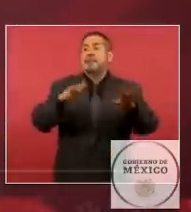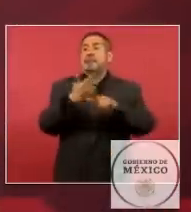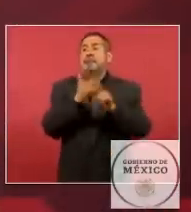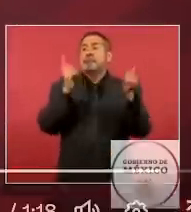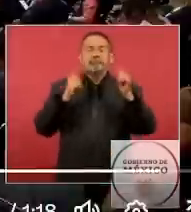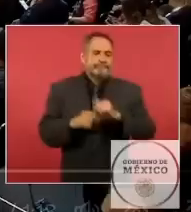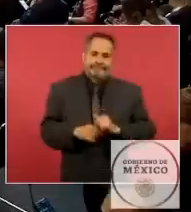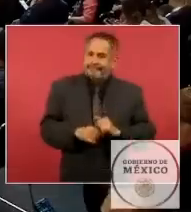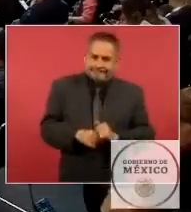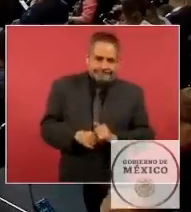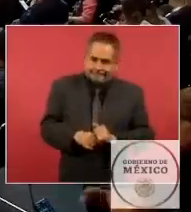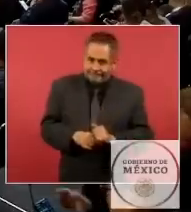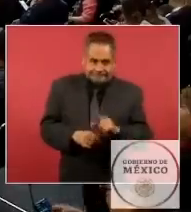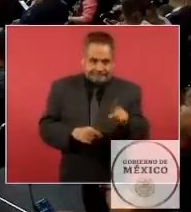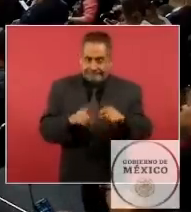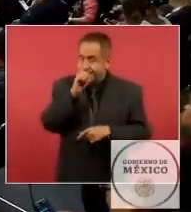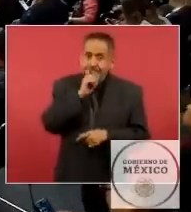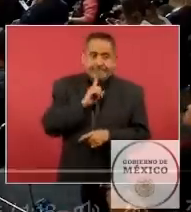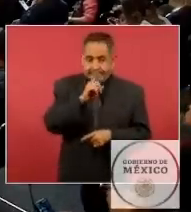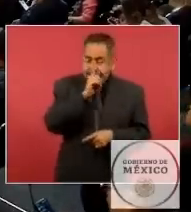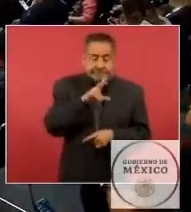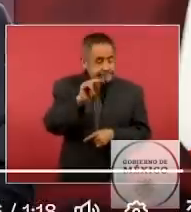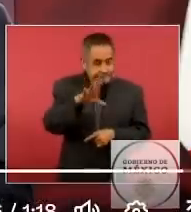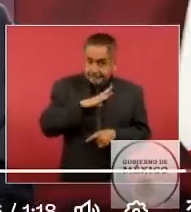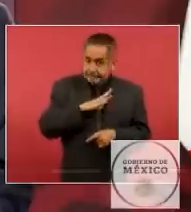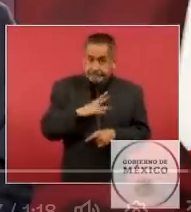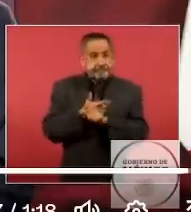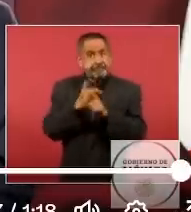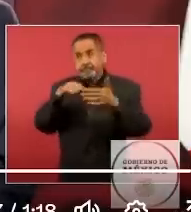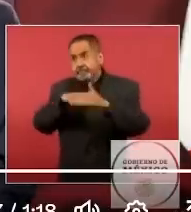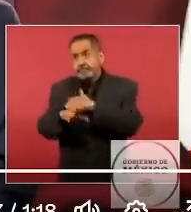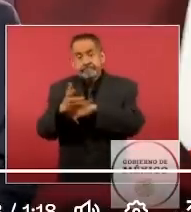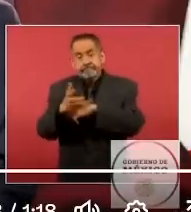libremente. Y es una mentira, es una manipulación.